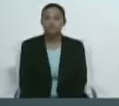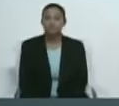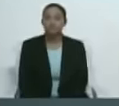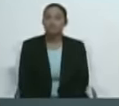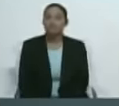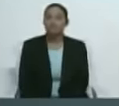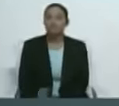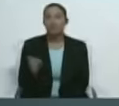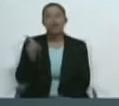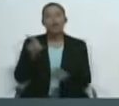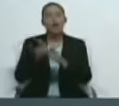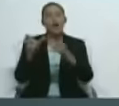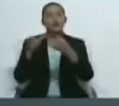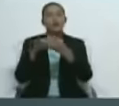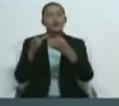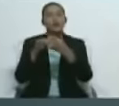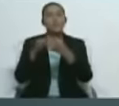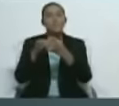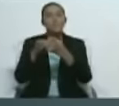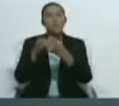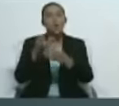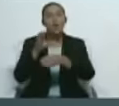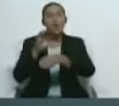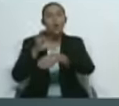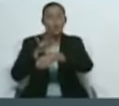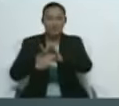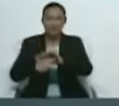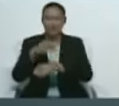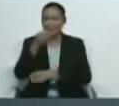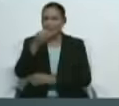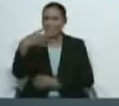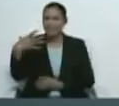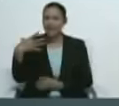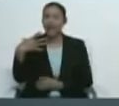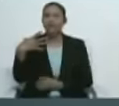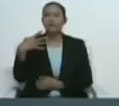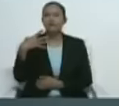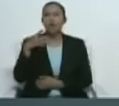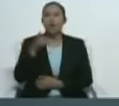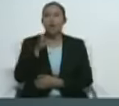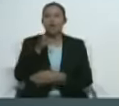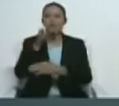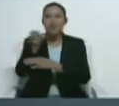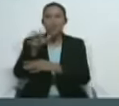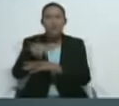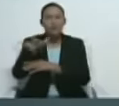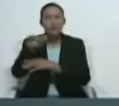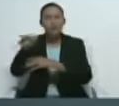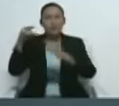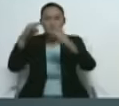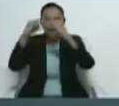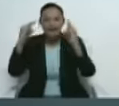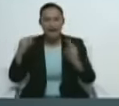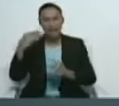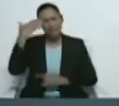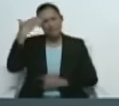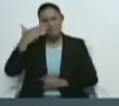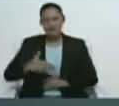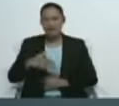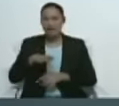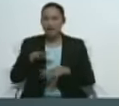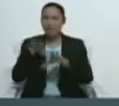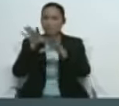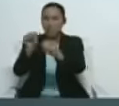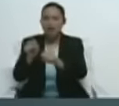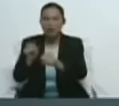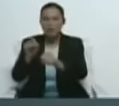brazalete blanco asaltando cuarteles militares instituciones del estado